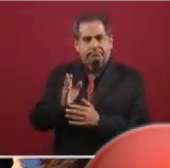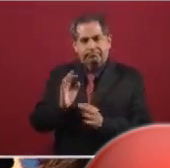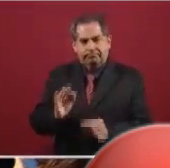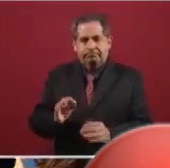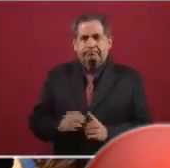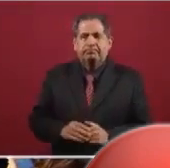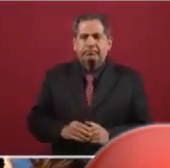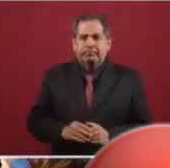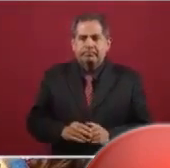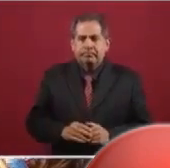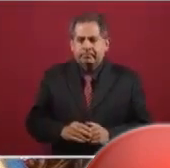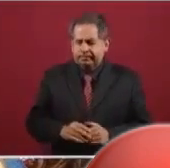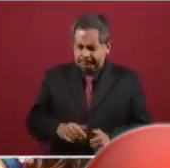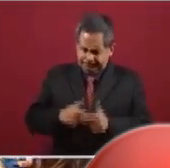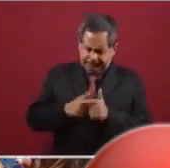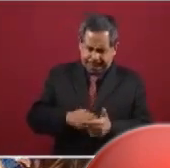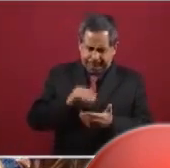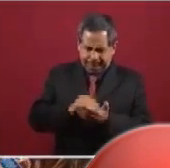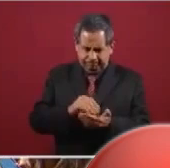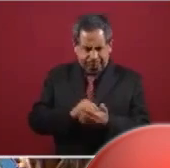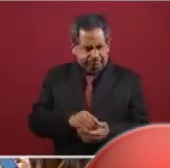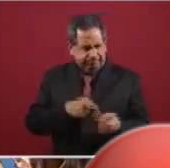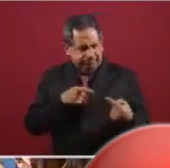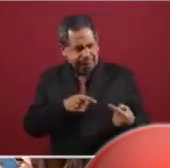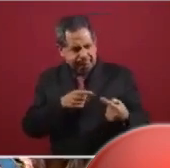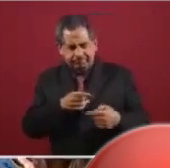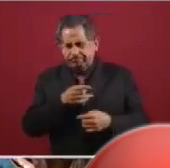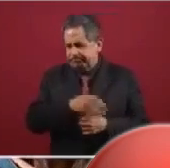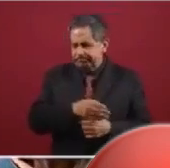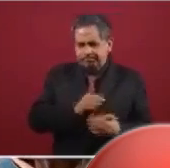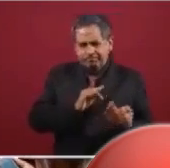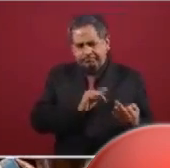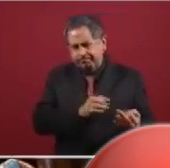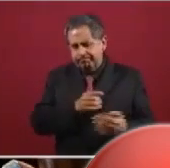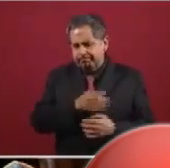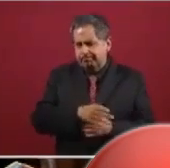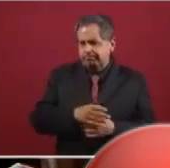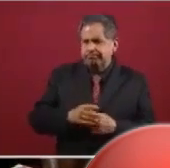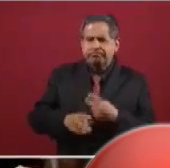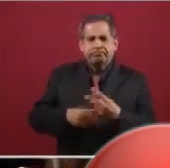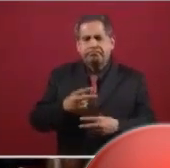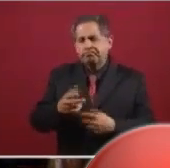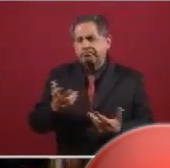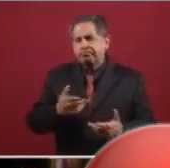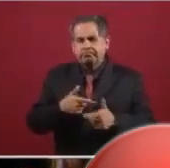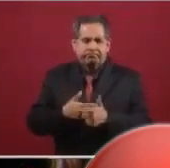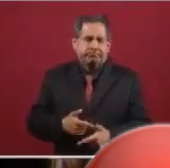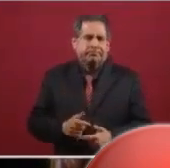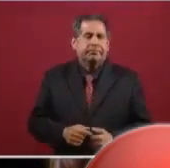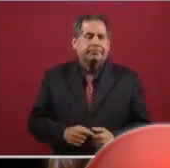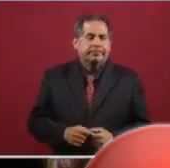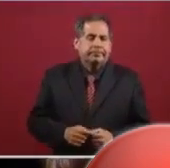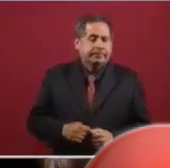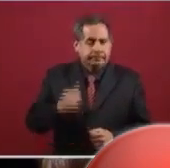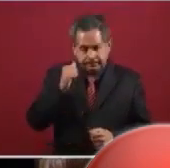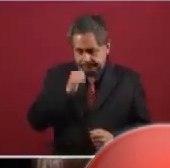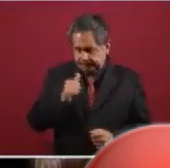y las vamos a seguir venciendo, enfrentando, desde luego